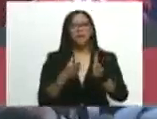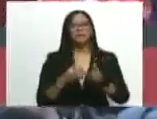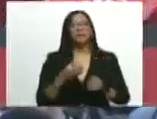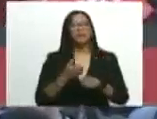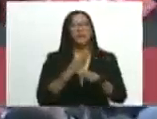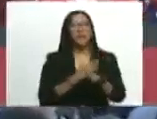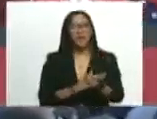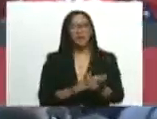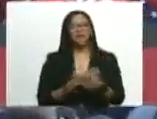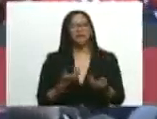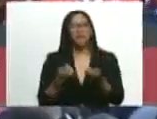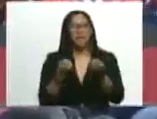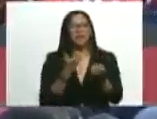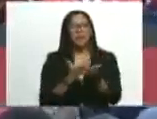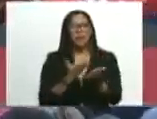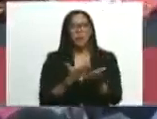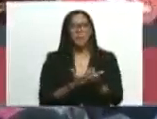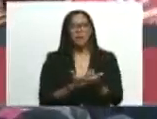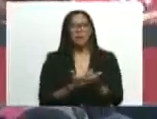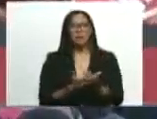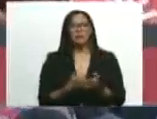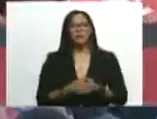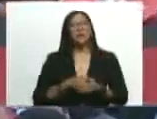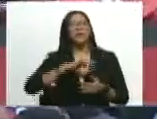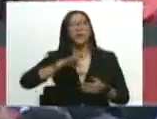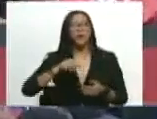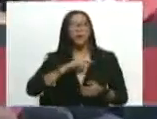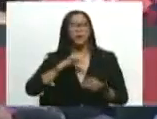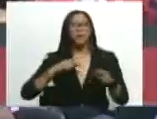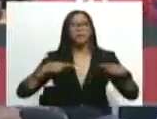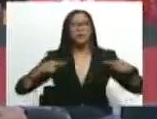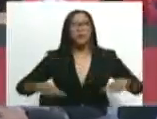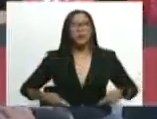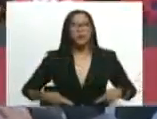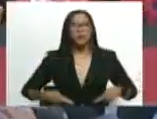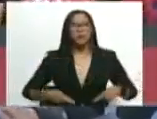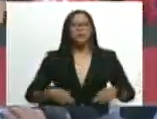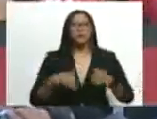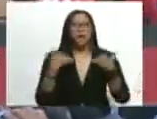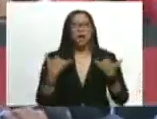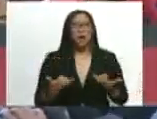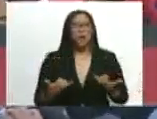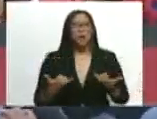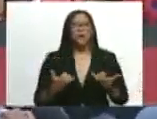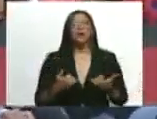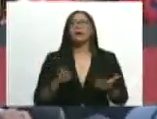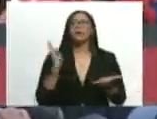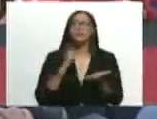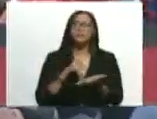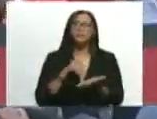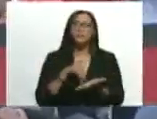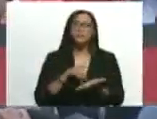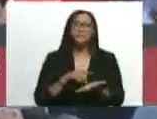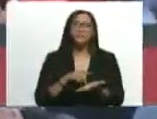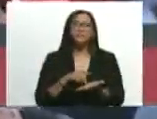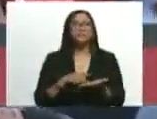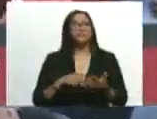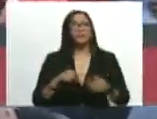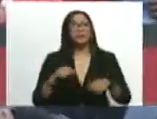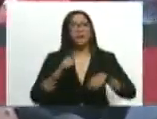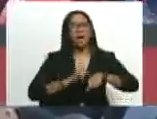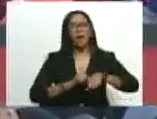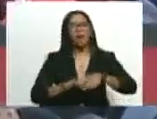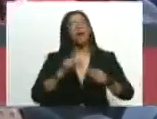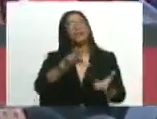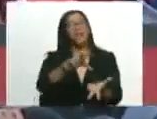nuestra economía de robarnos nuestros recursos y ahora ha llegado la hora de cobrar